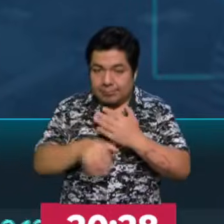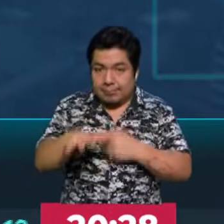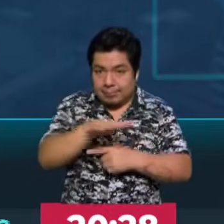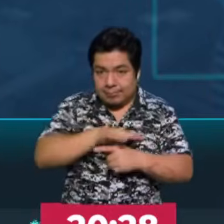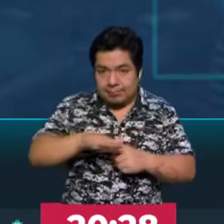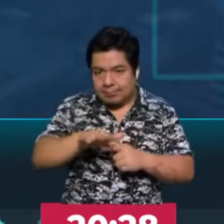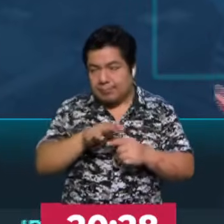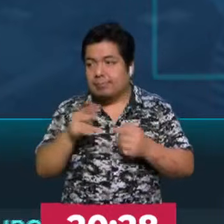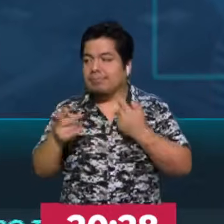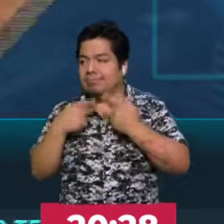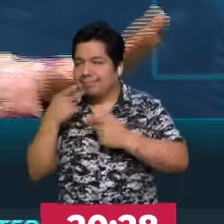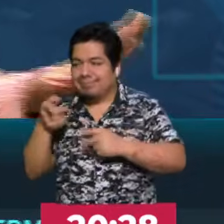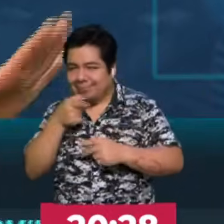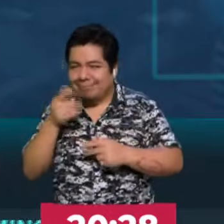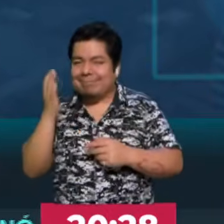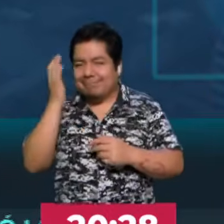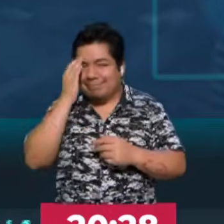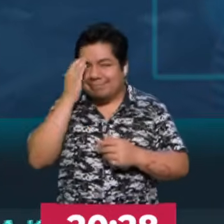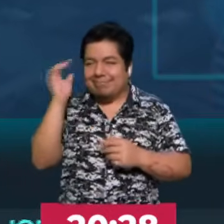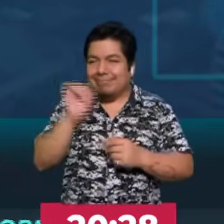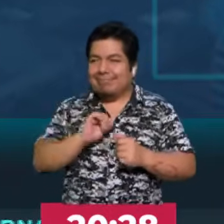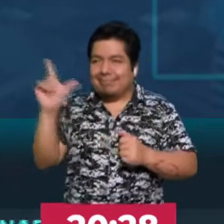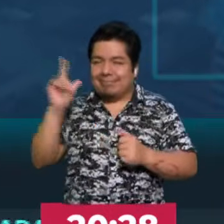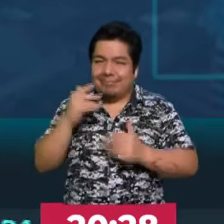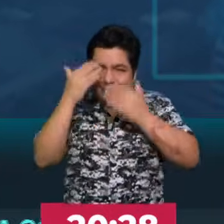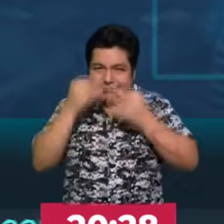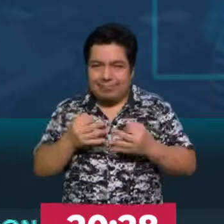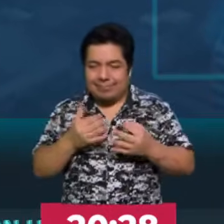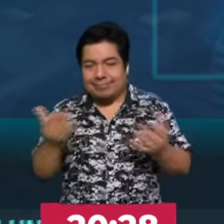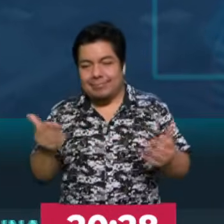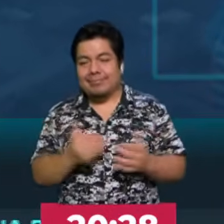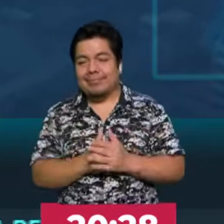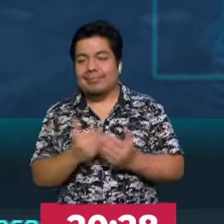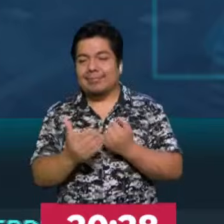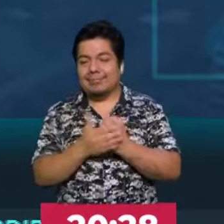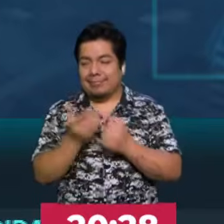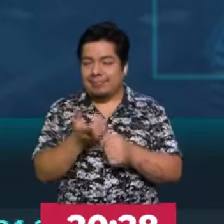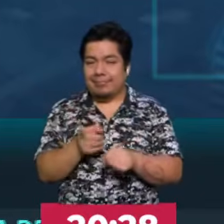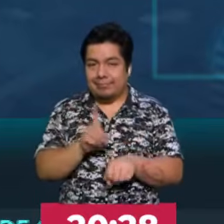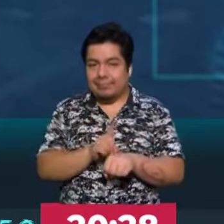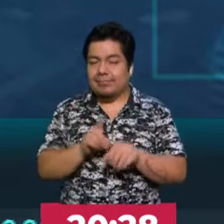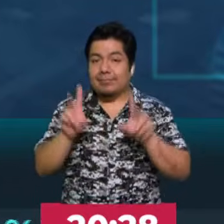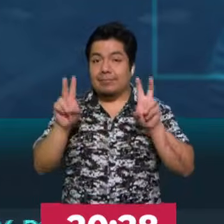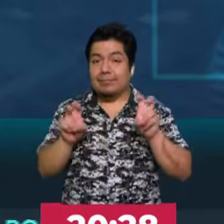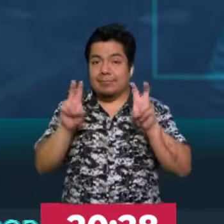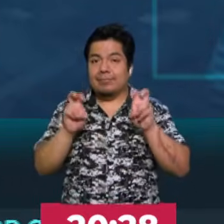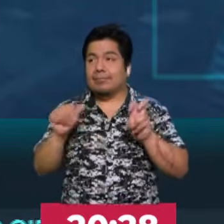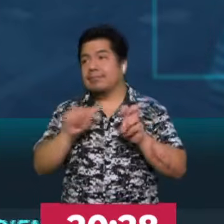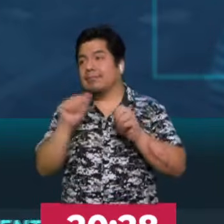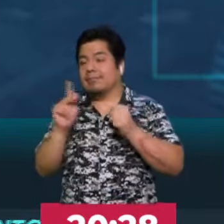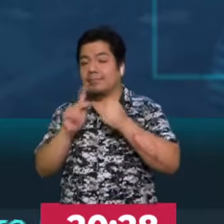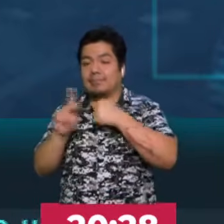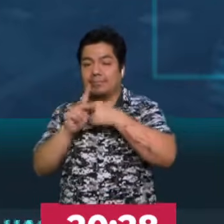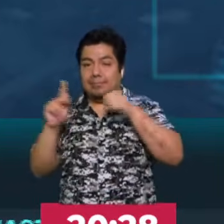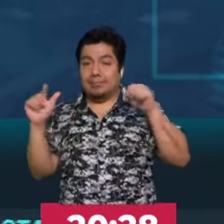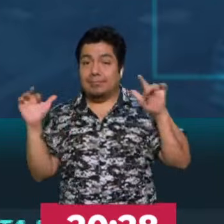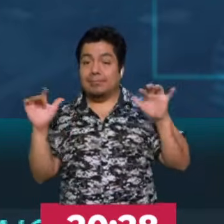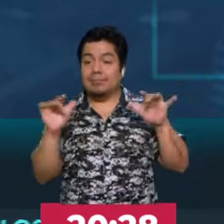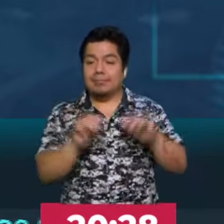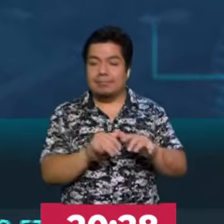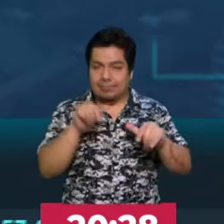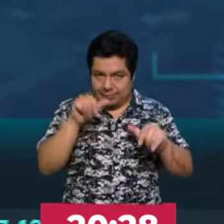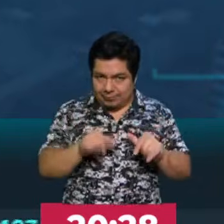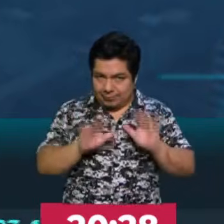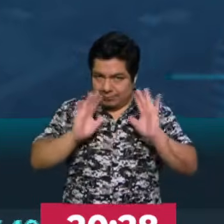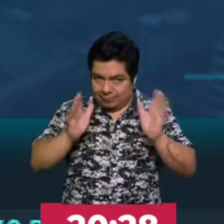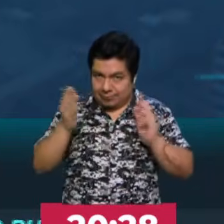está hablando y pues ya nos vamos a volver expertos. Ya sabes que aquí nos volvemos expertos para el siguiente día en este tema de la gentrificación, que aquí ya lo hemos